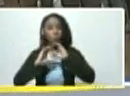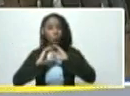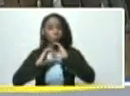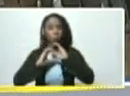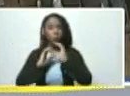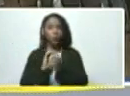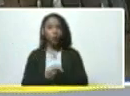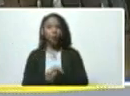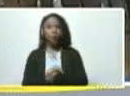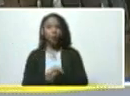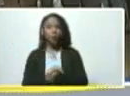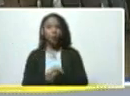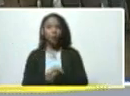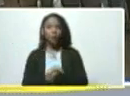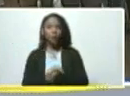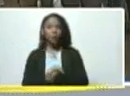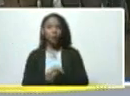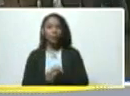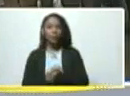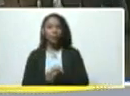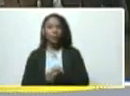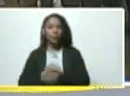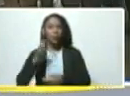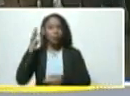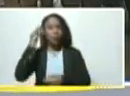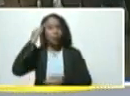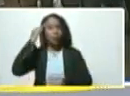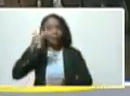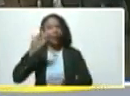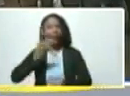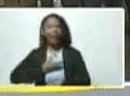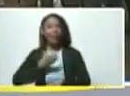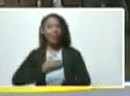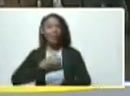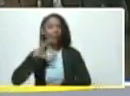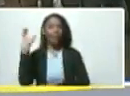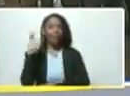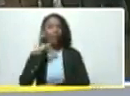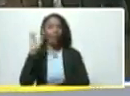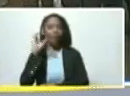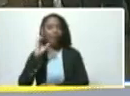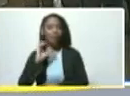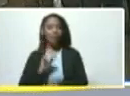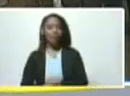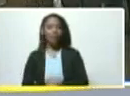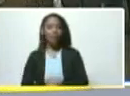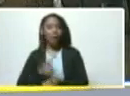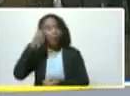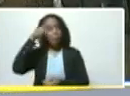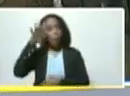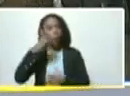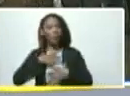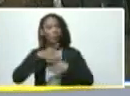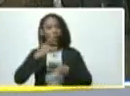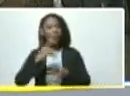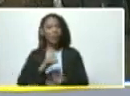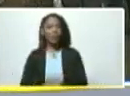conversadito, Carmen Teresa, la alcaldesa que al pueblo le